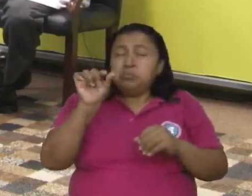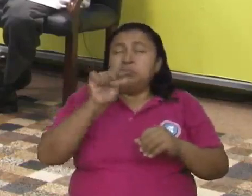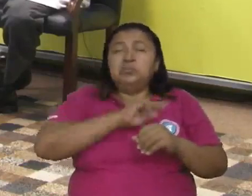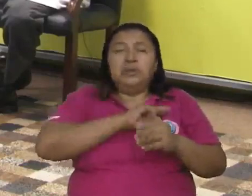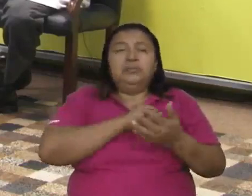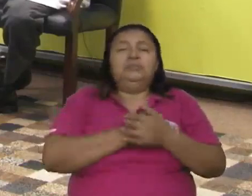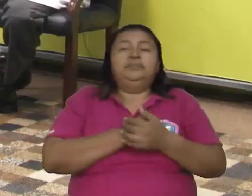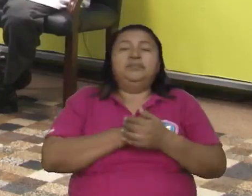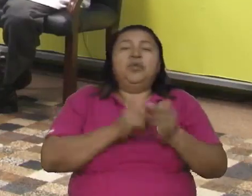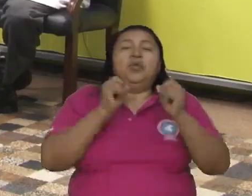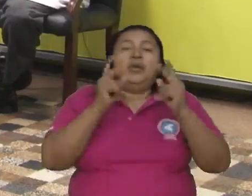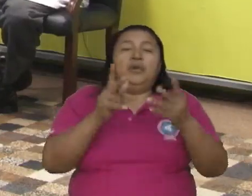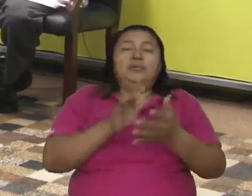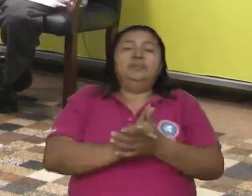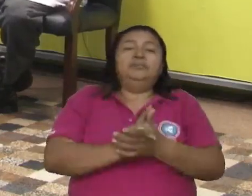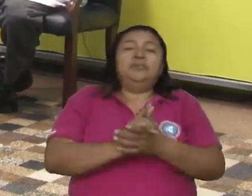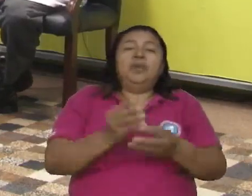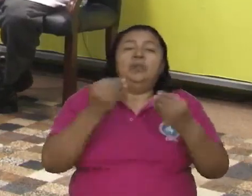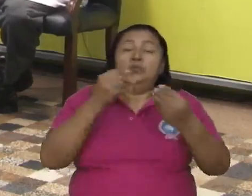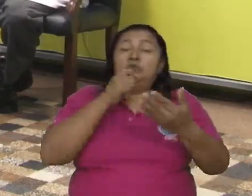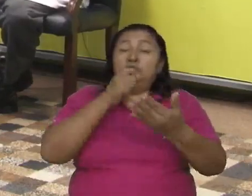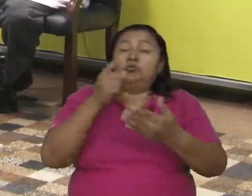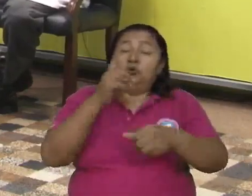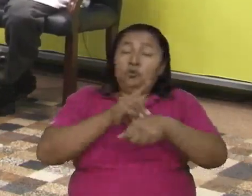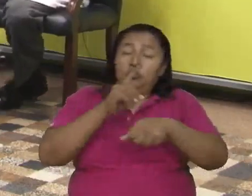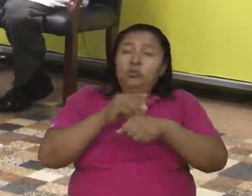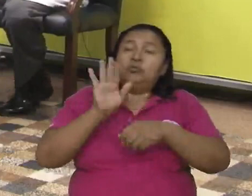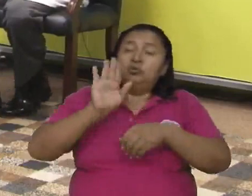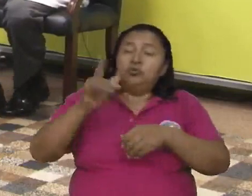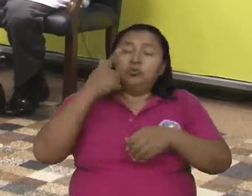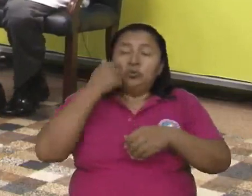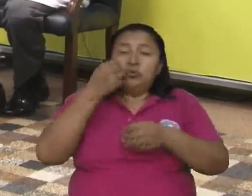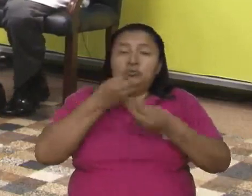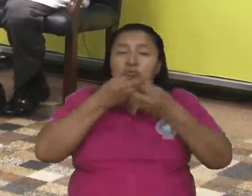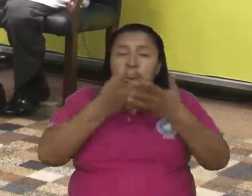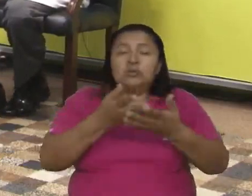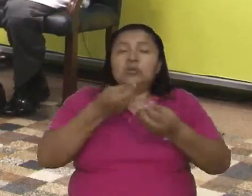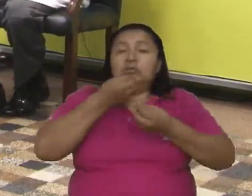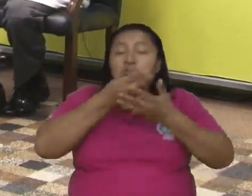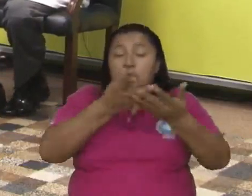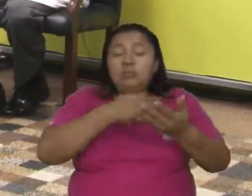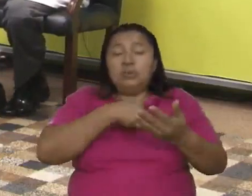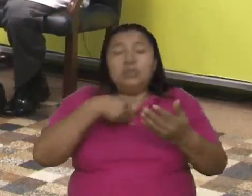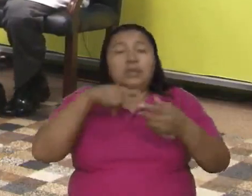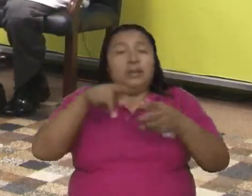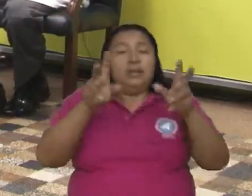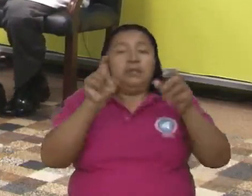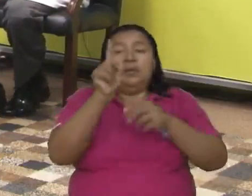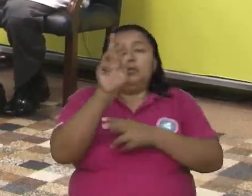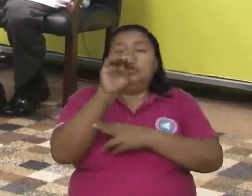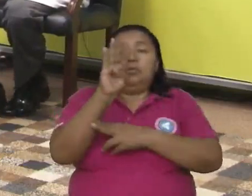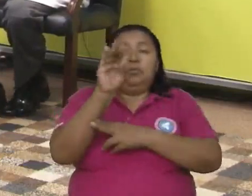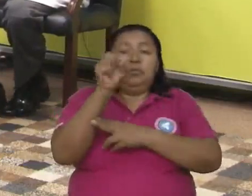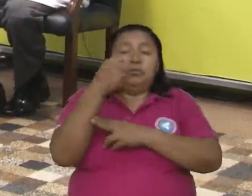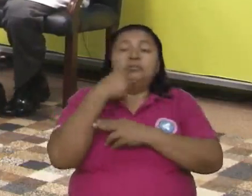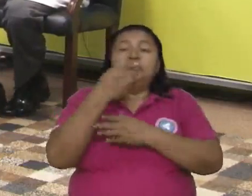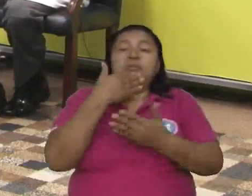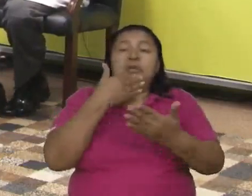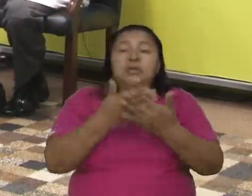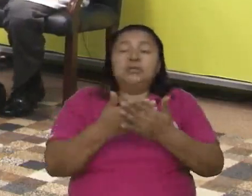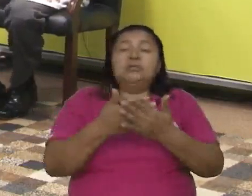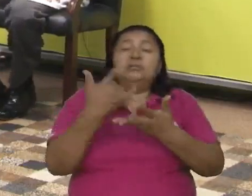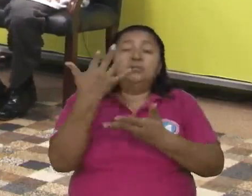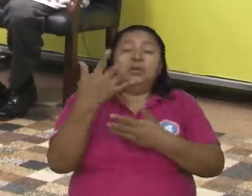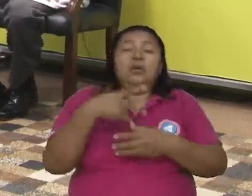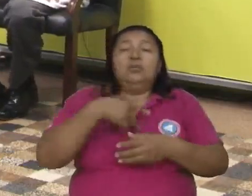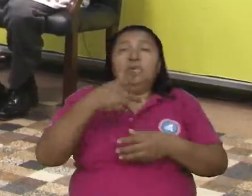Ok. Mucho gusto, doctor, por todo su conocimiento que nos acaba de brindar sobre la trombosis. Le agradecemos, lo esperamos